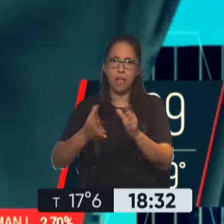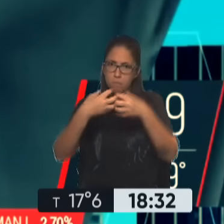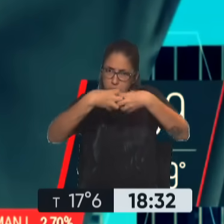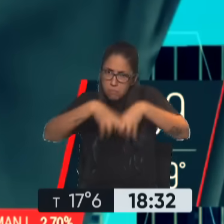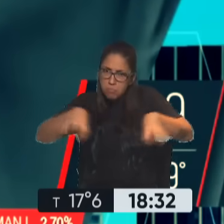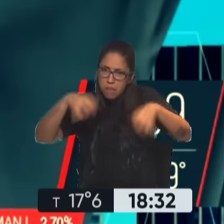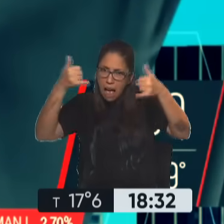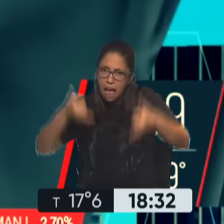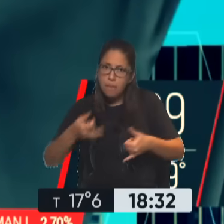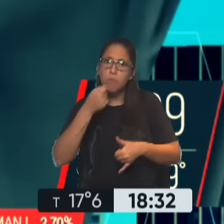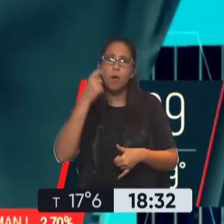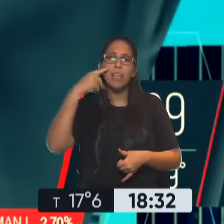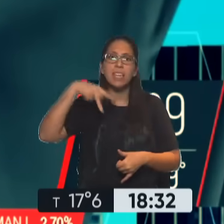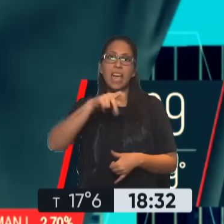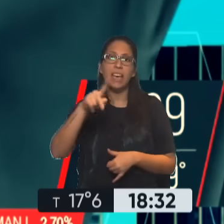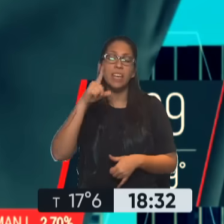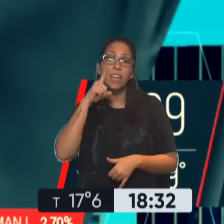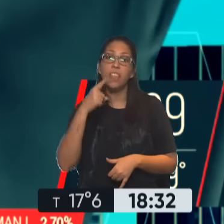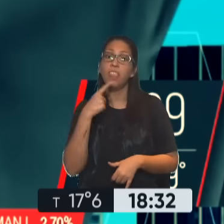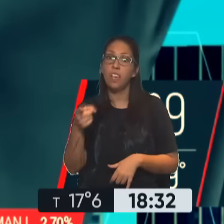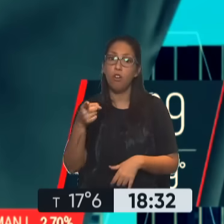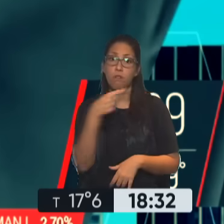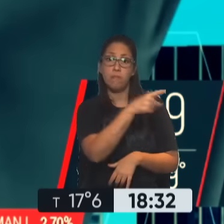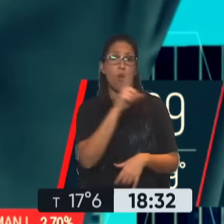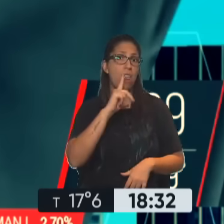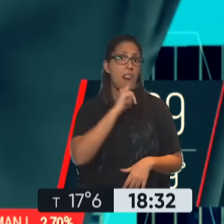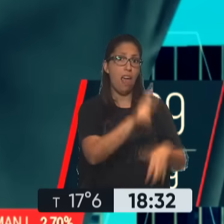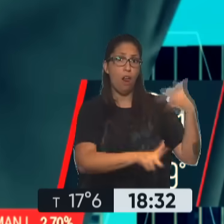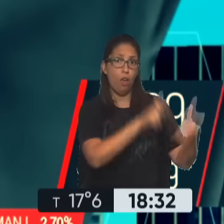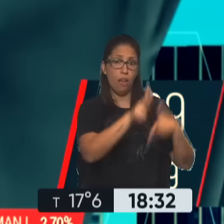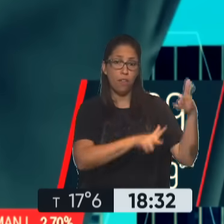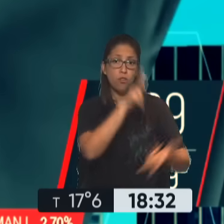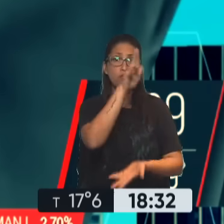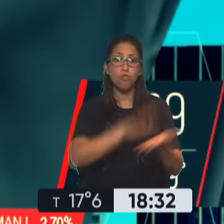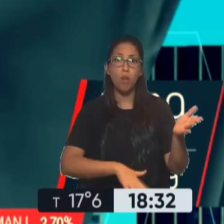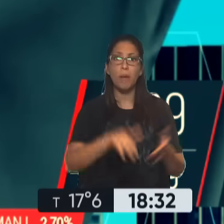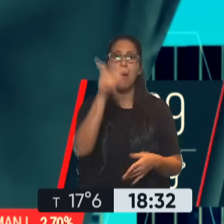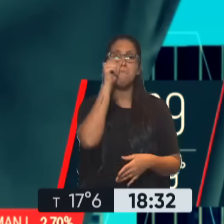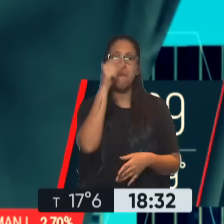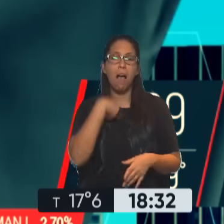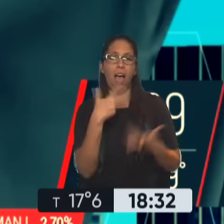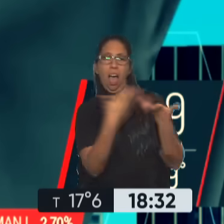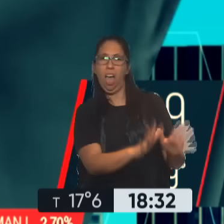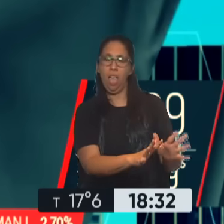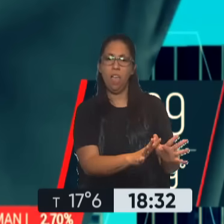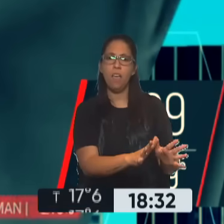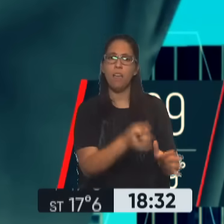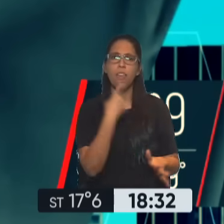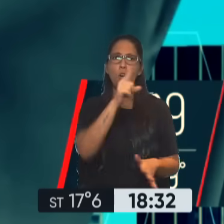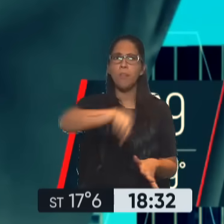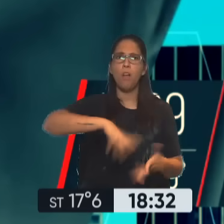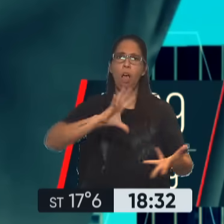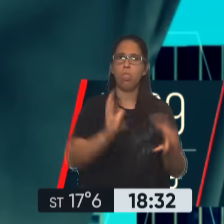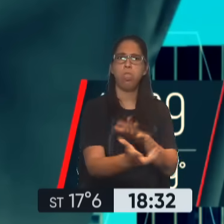Iñaki dijo que la declaración de Lilia Lemoine sobre renunciar a la paternidad, lo único que hizo fue